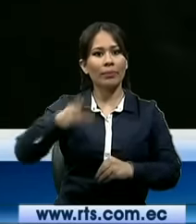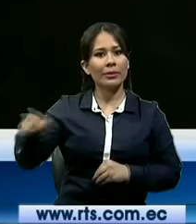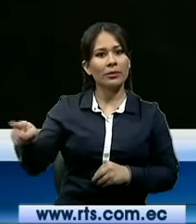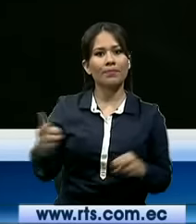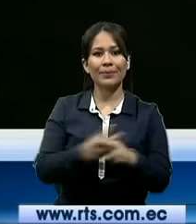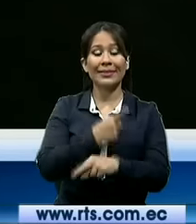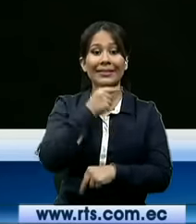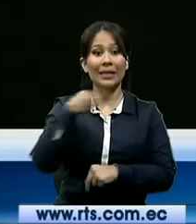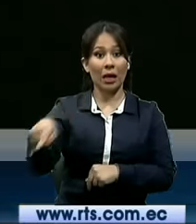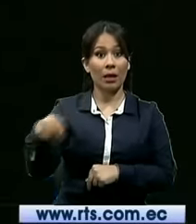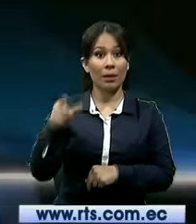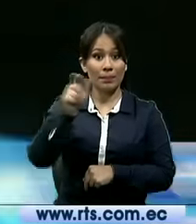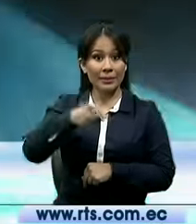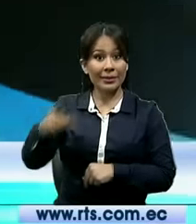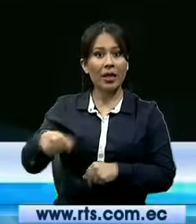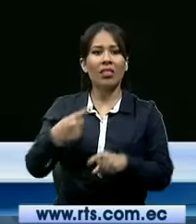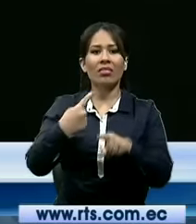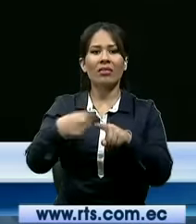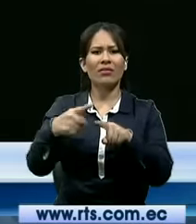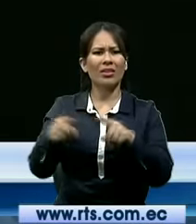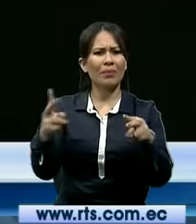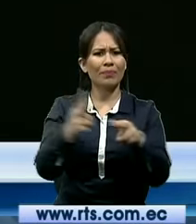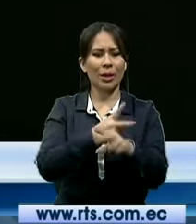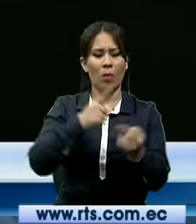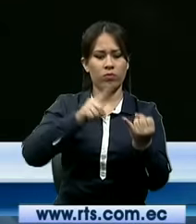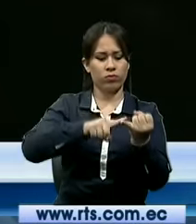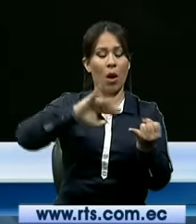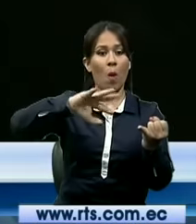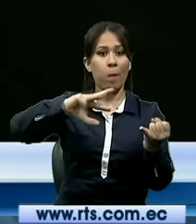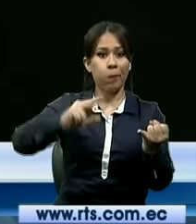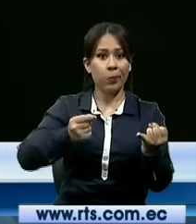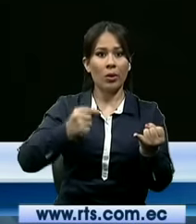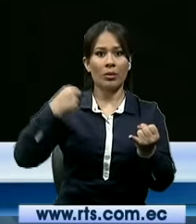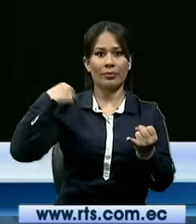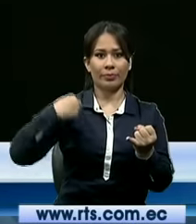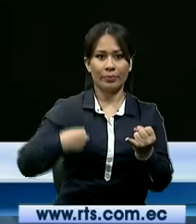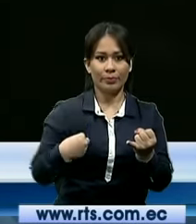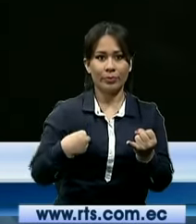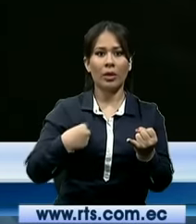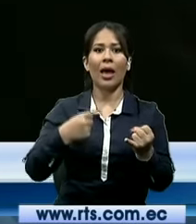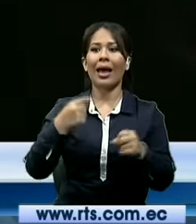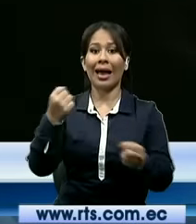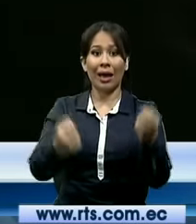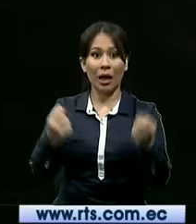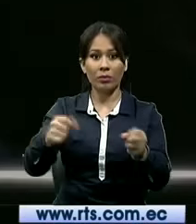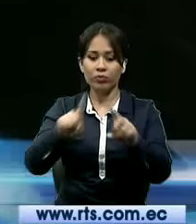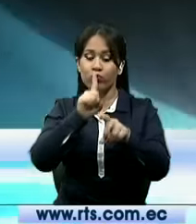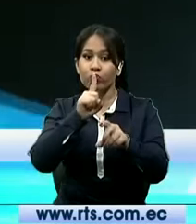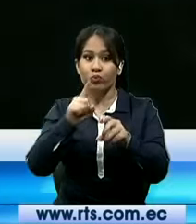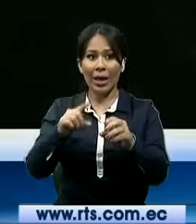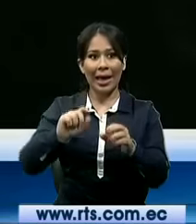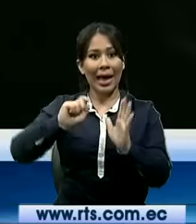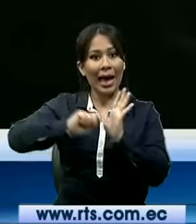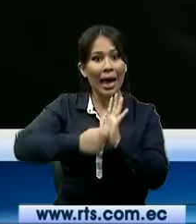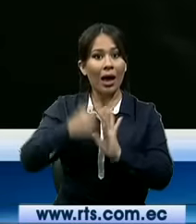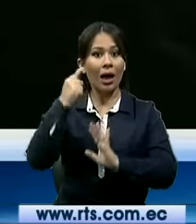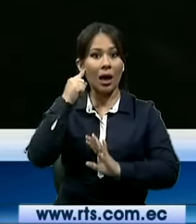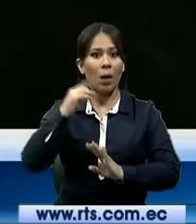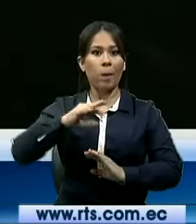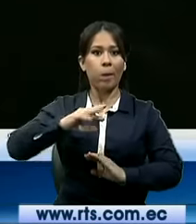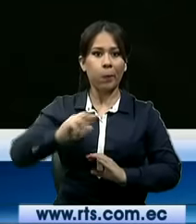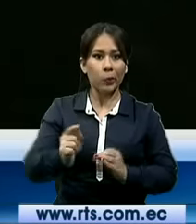una organización. Son varios delitos como robo de accesorios, de vehículos, robo a transeúnte,